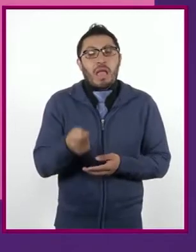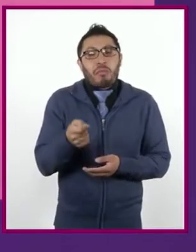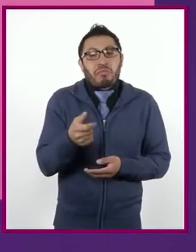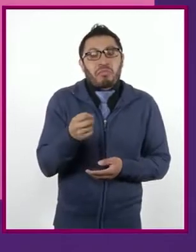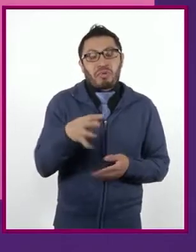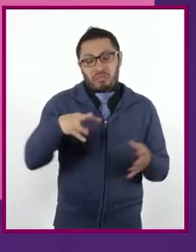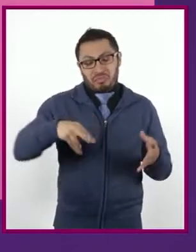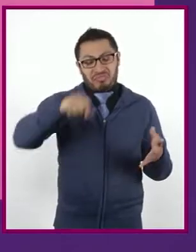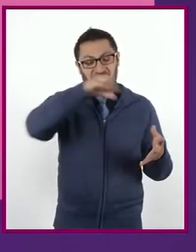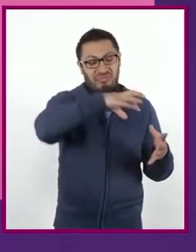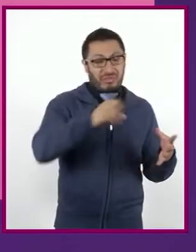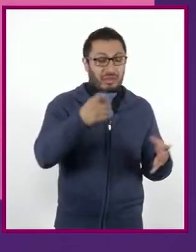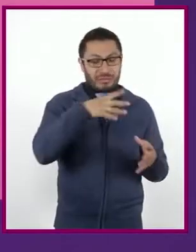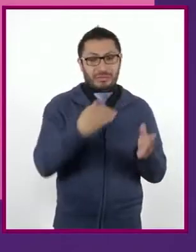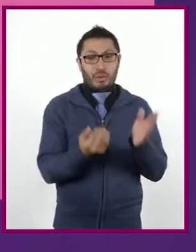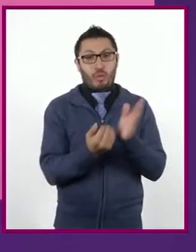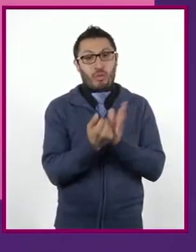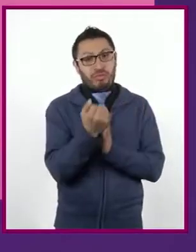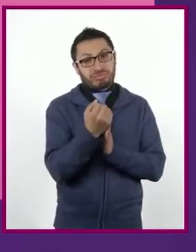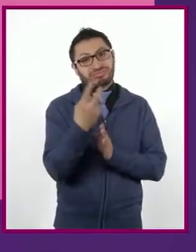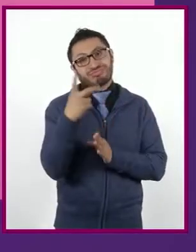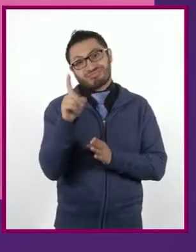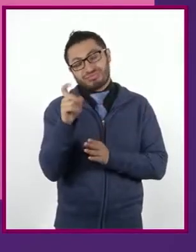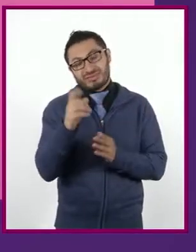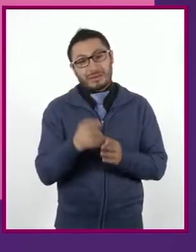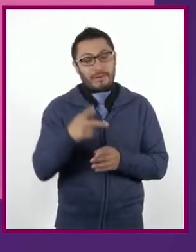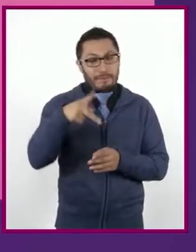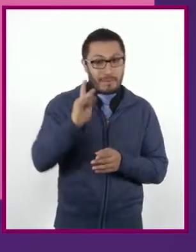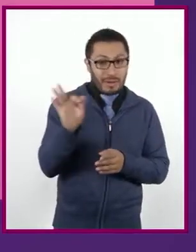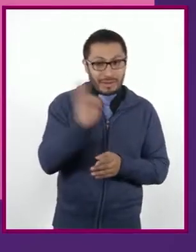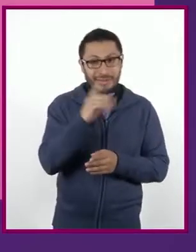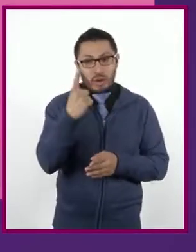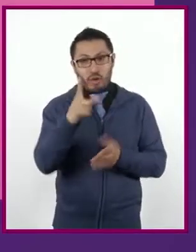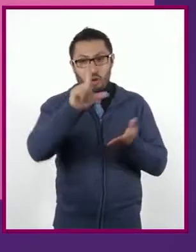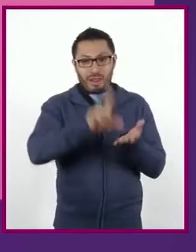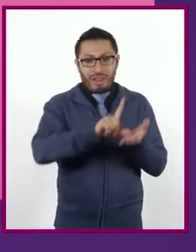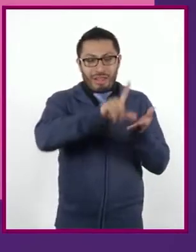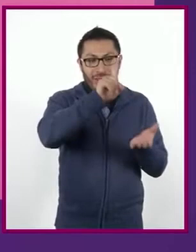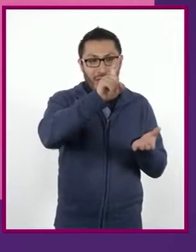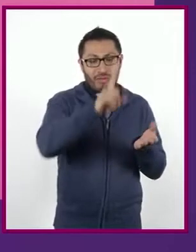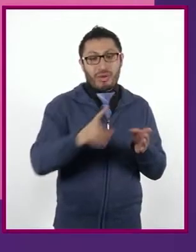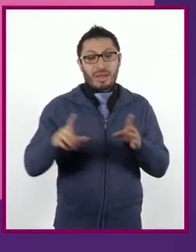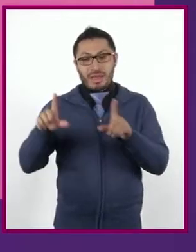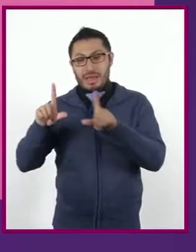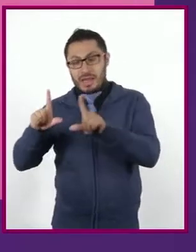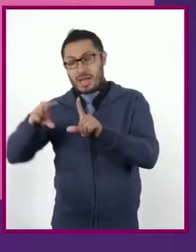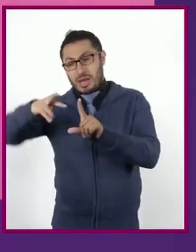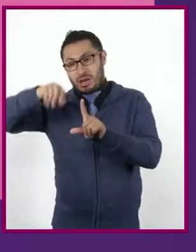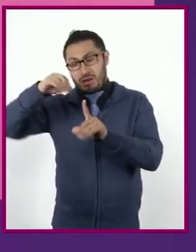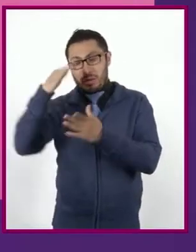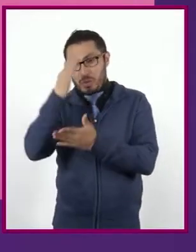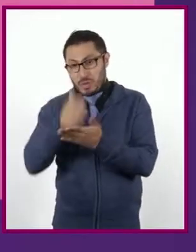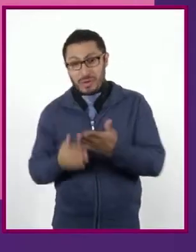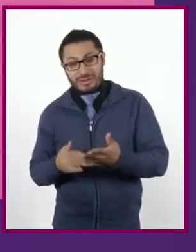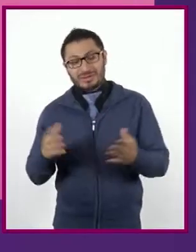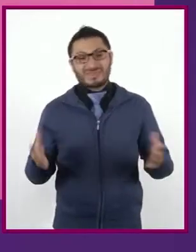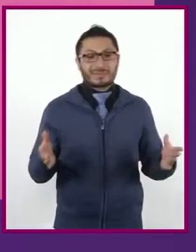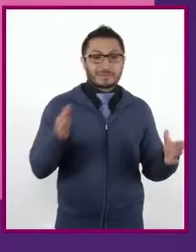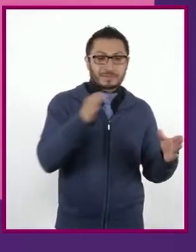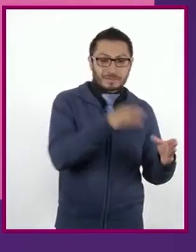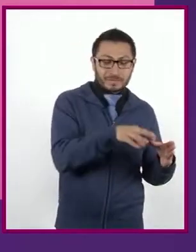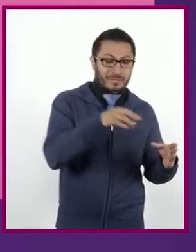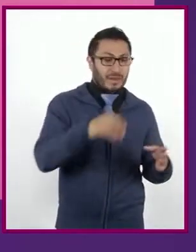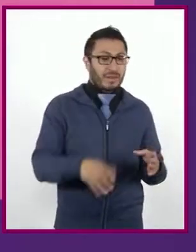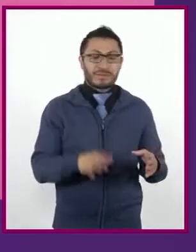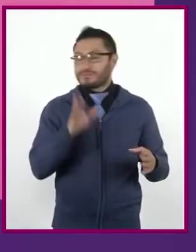soluto. Si al litro de agua le agregas medio sobre, obtendrás una disolución concentrada y aún así